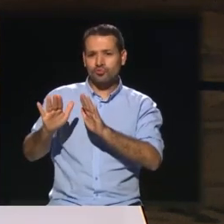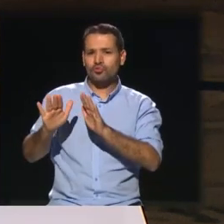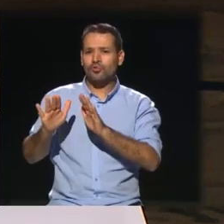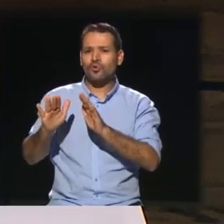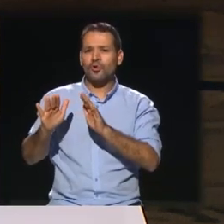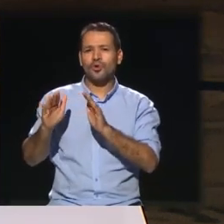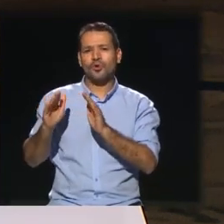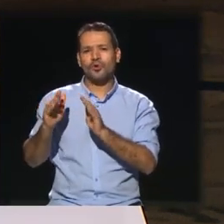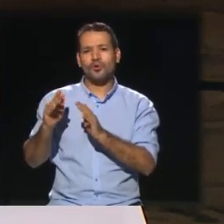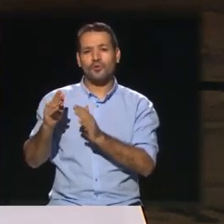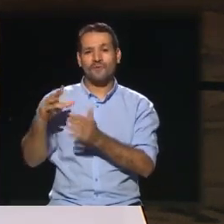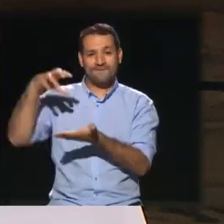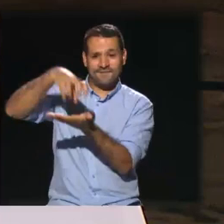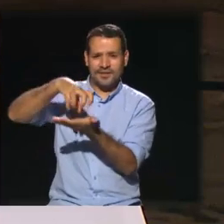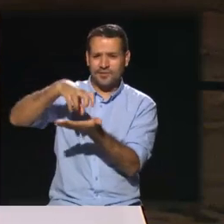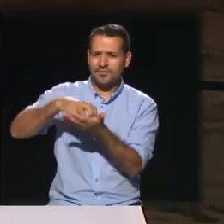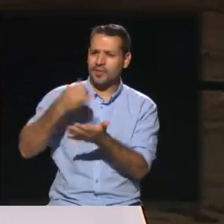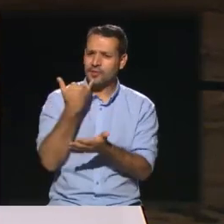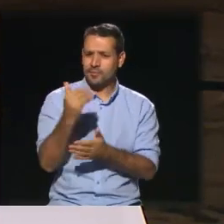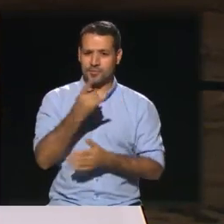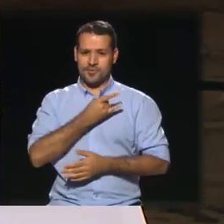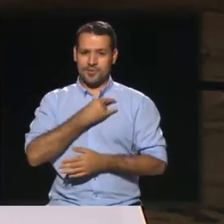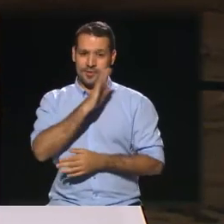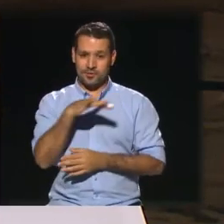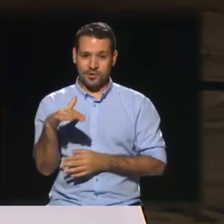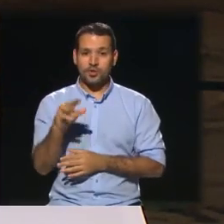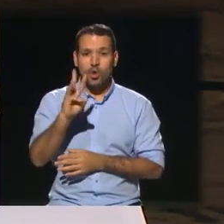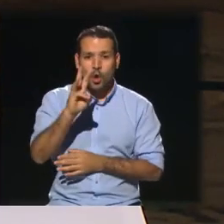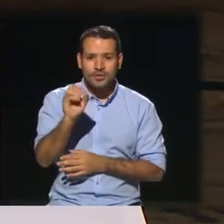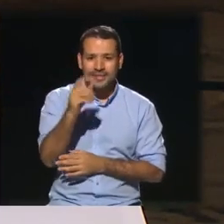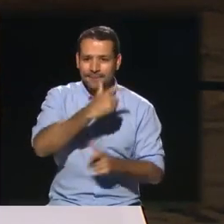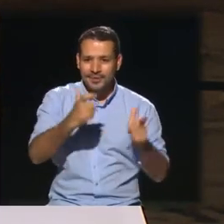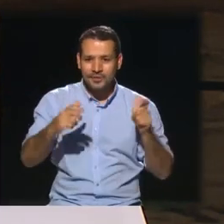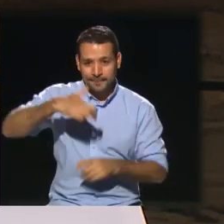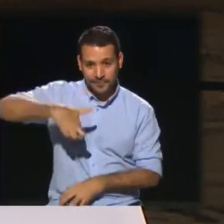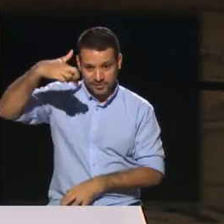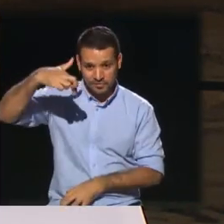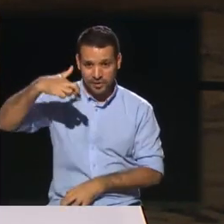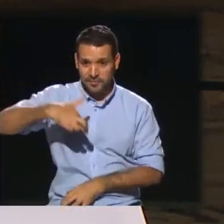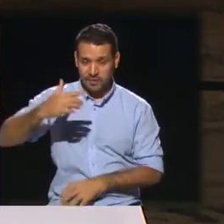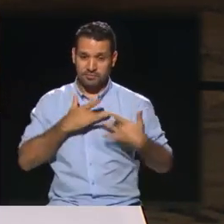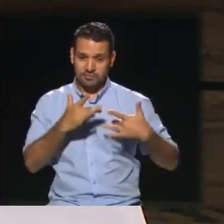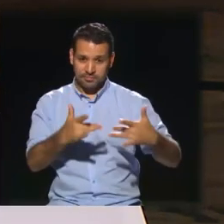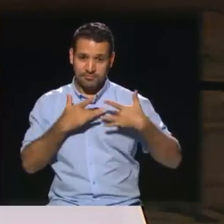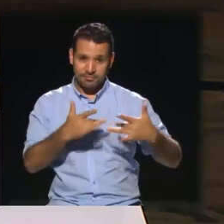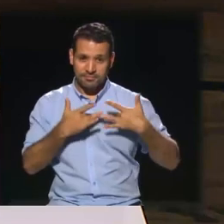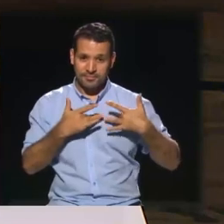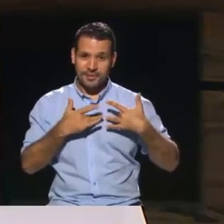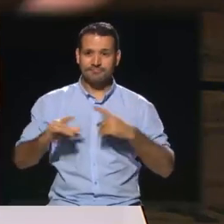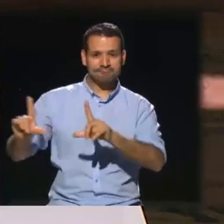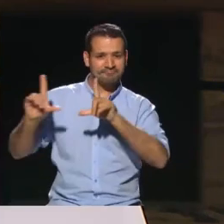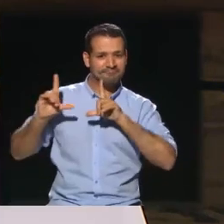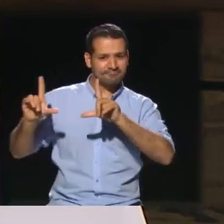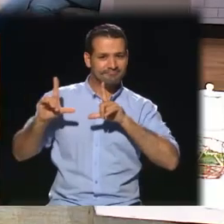Antioquia, nos ofrecen una red de voluntariados, somos 80 voluntarios, son 80 voluntarios egresados de la Escuela de